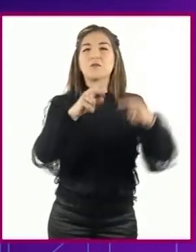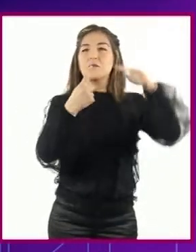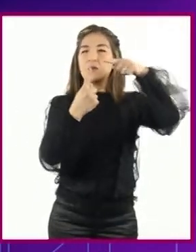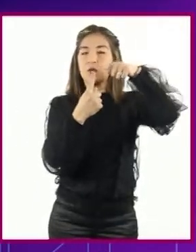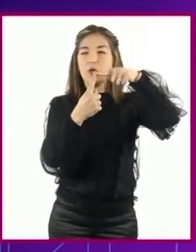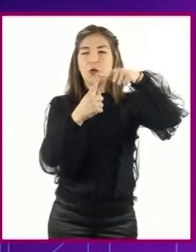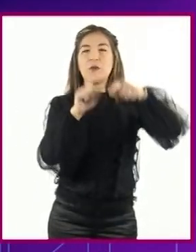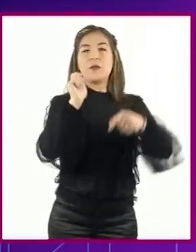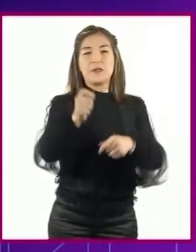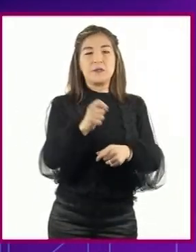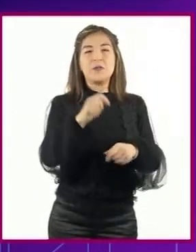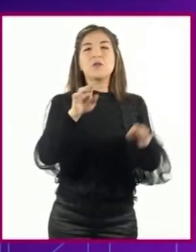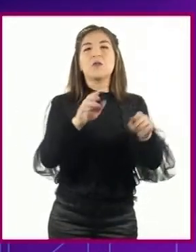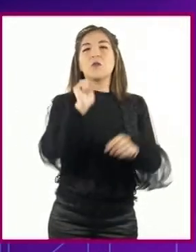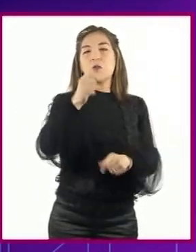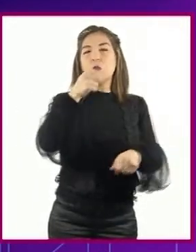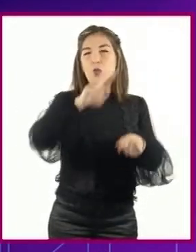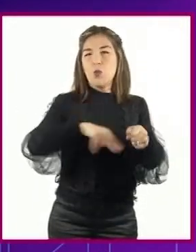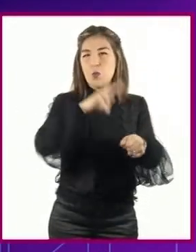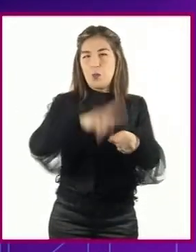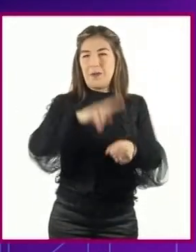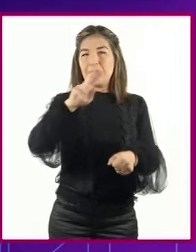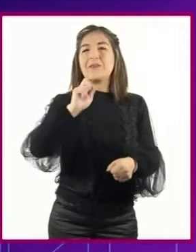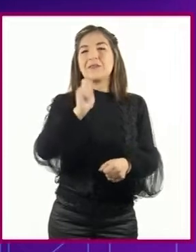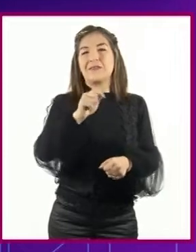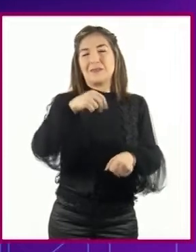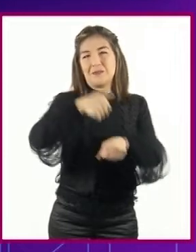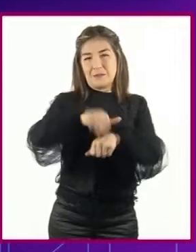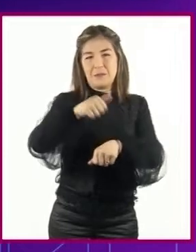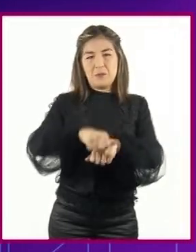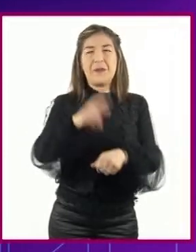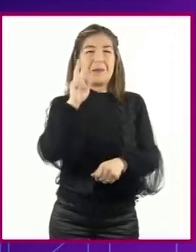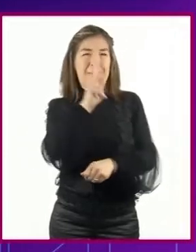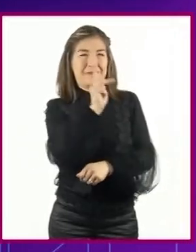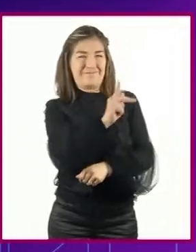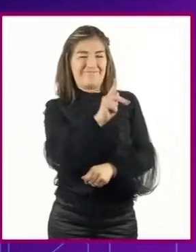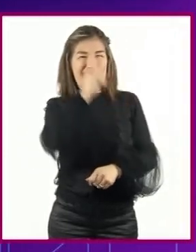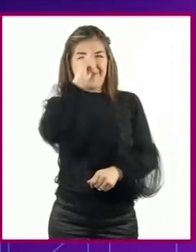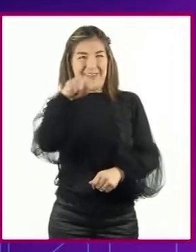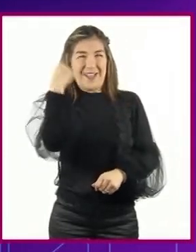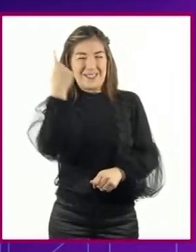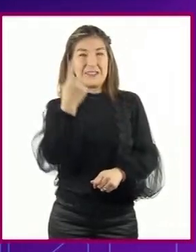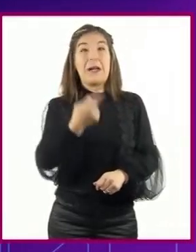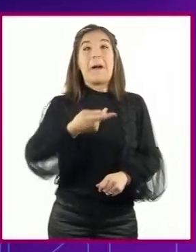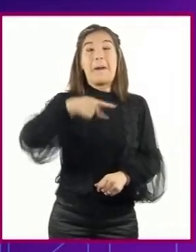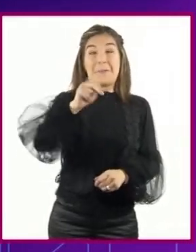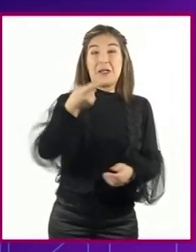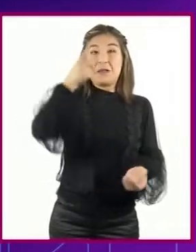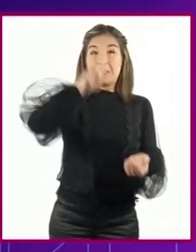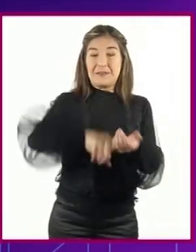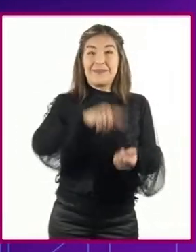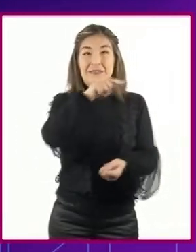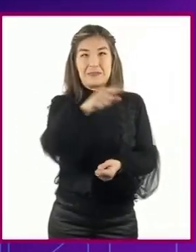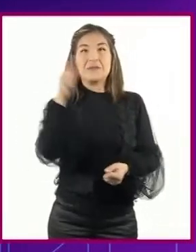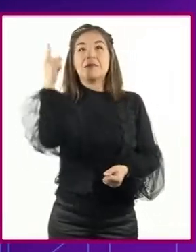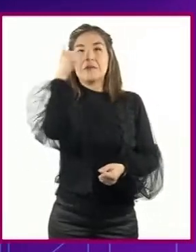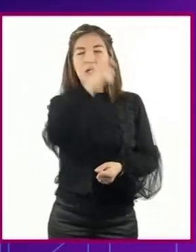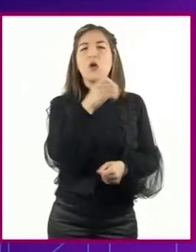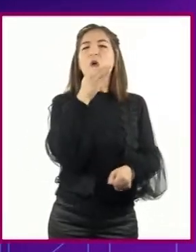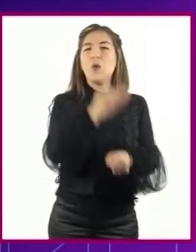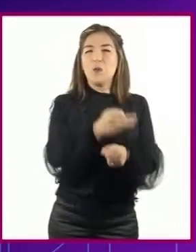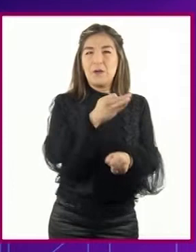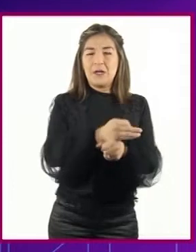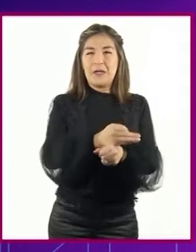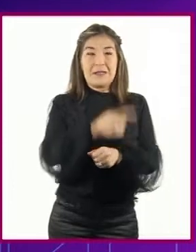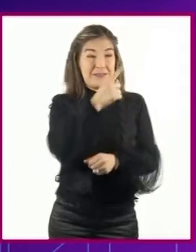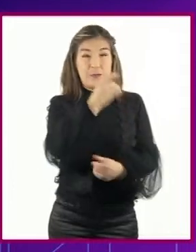Se trata de divisiones entre números naturales. Pareciera que son sencillas de resolver, pero el grado de dificultad en esta ocasión no